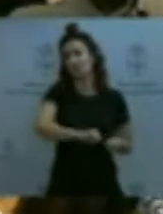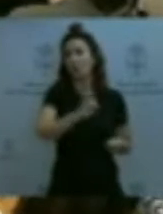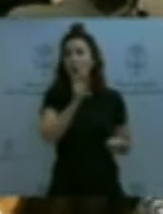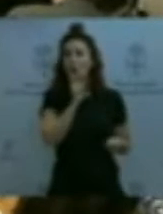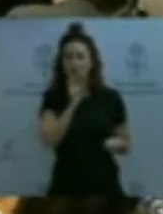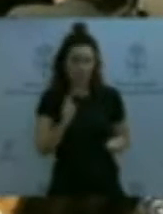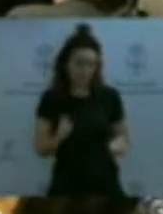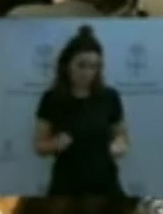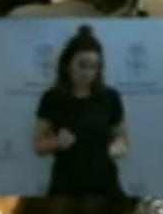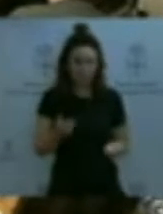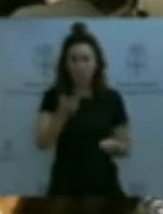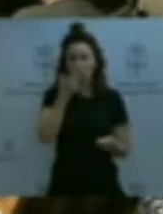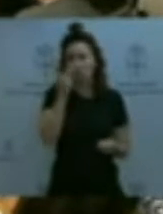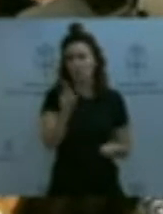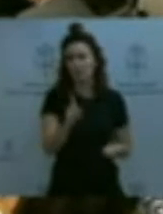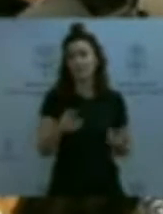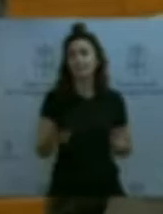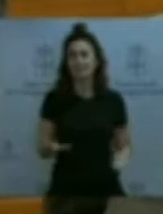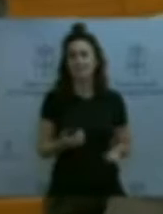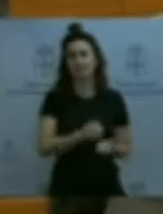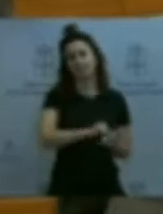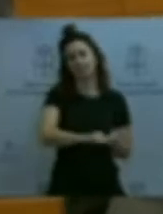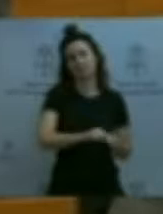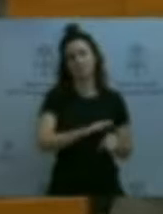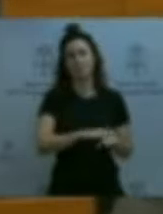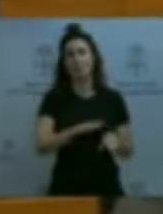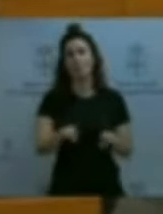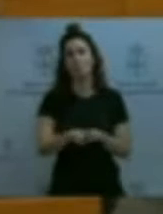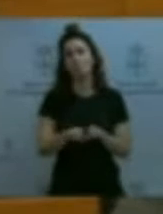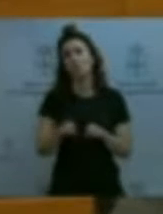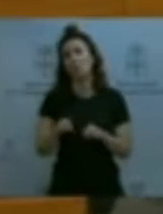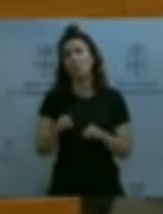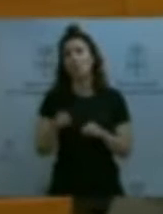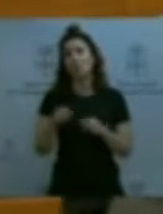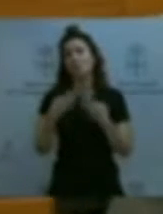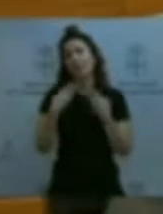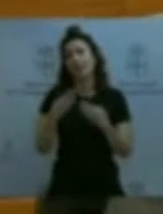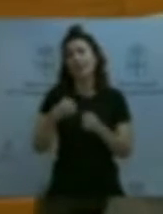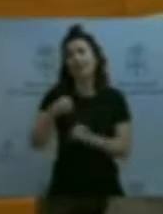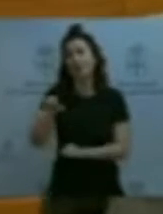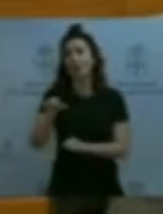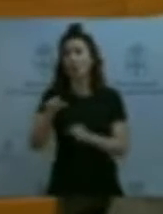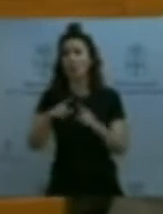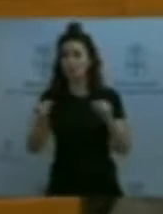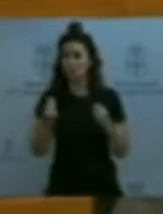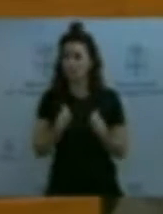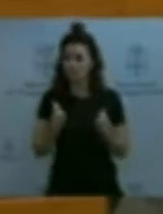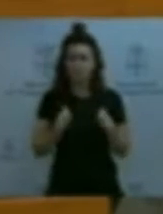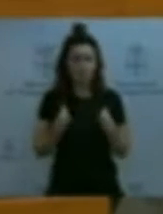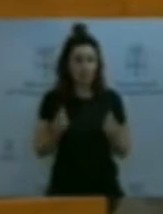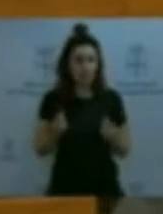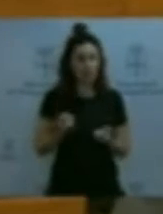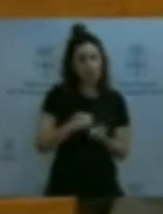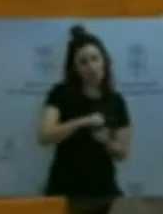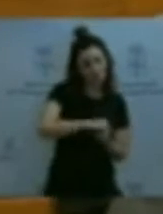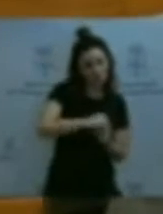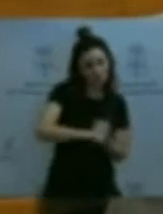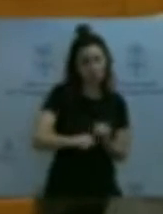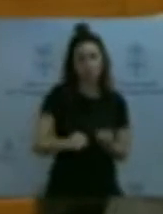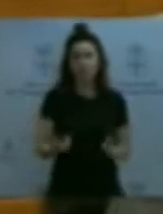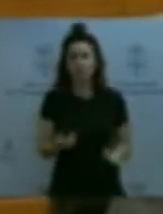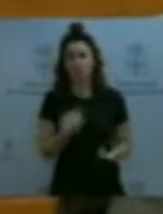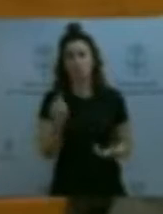los gijoneses y de los asturianos. Y, por lo tanto, claro que es lógico que exista incertidumbre en Gijón, porque esto ya lo hemos